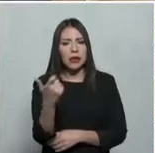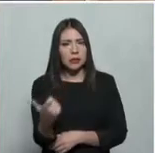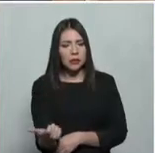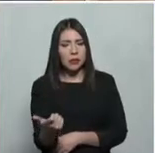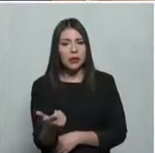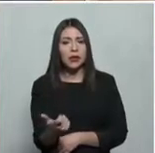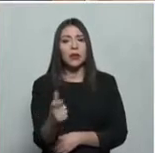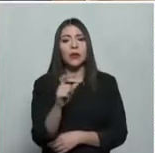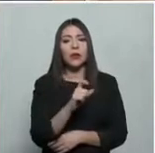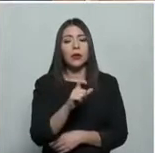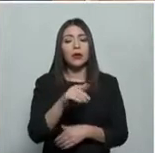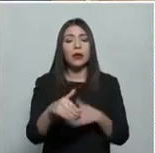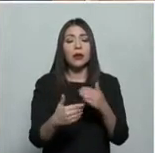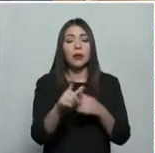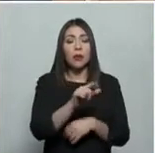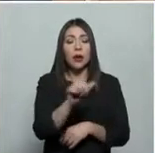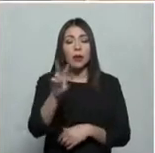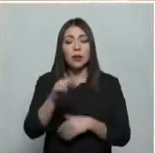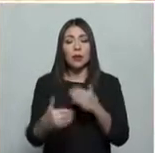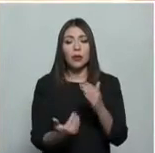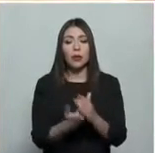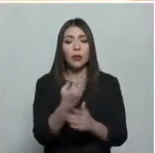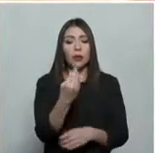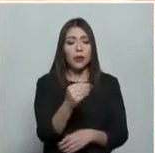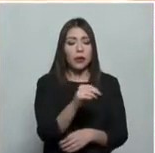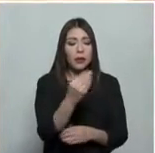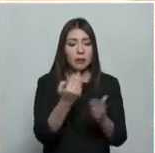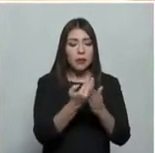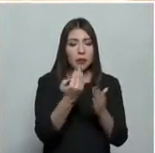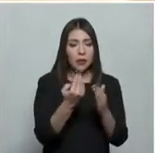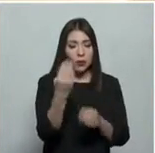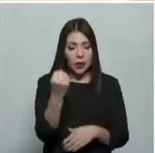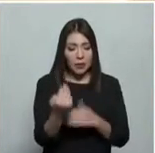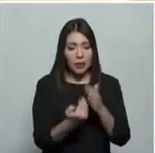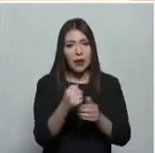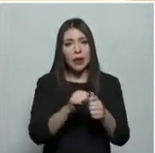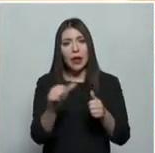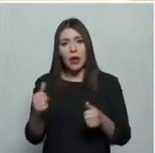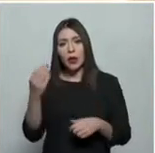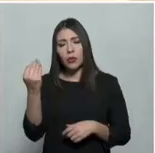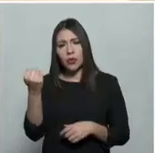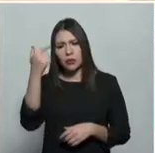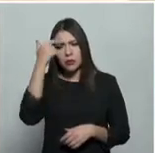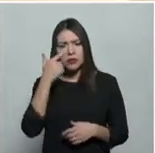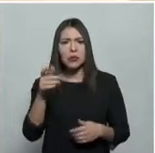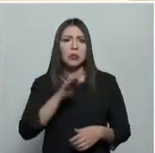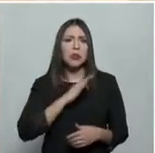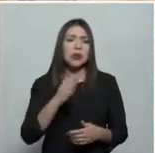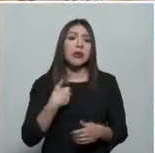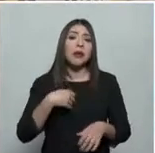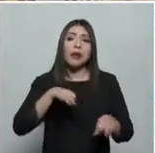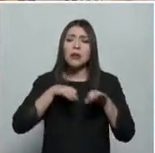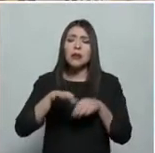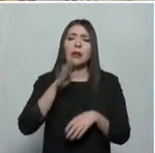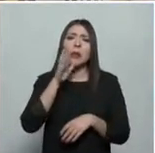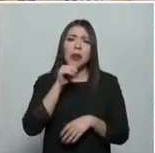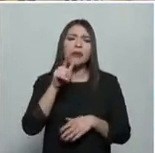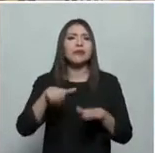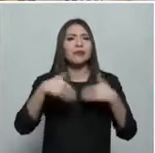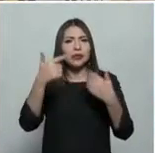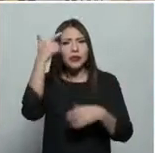de la mañana a 9 de la noche. O sea que no hay nada de que no, pues que yo trabajo. Hay que venir en la tarde. Yo sé que los que de